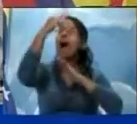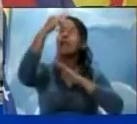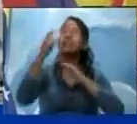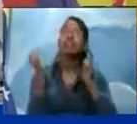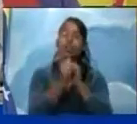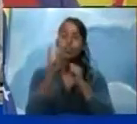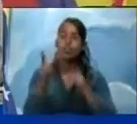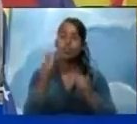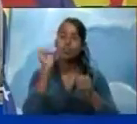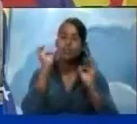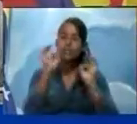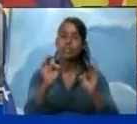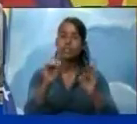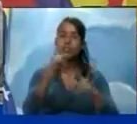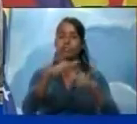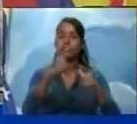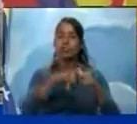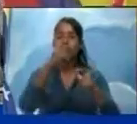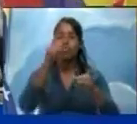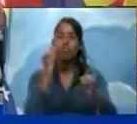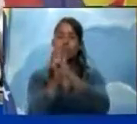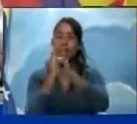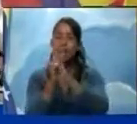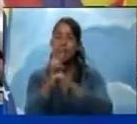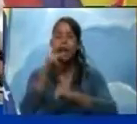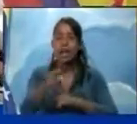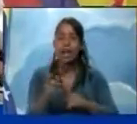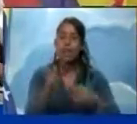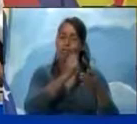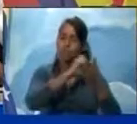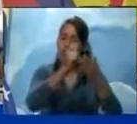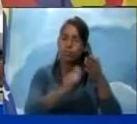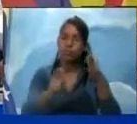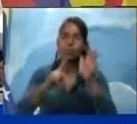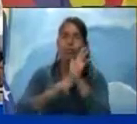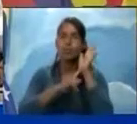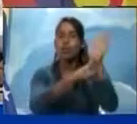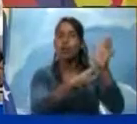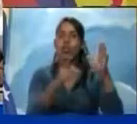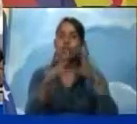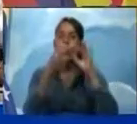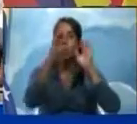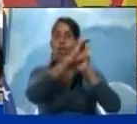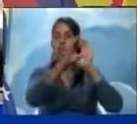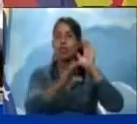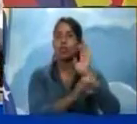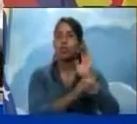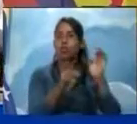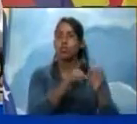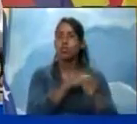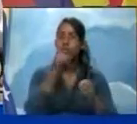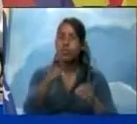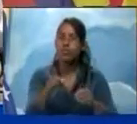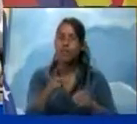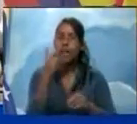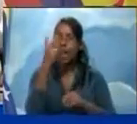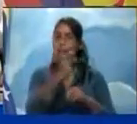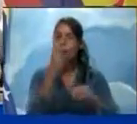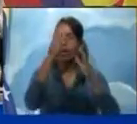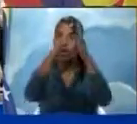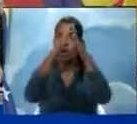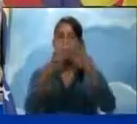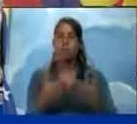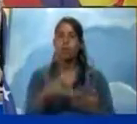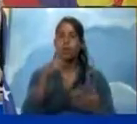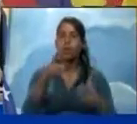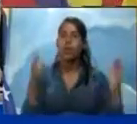¡pac!, le das un clic debajo, ahí aparece el curso de hebreo